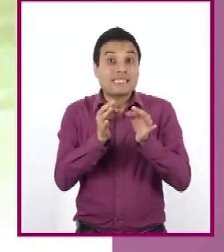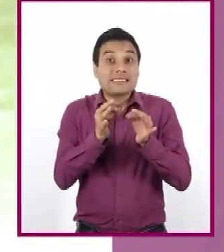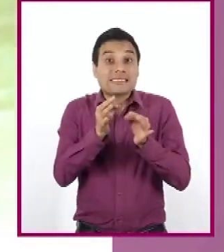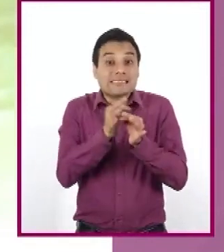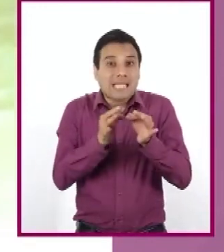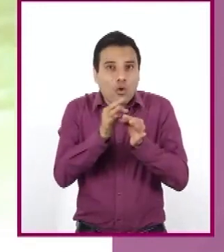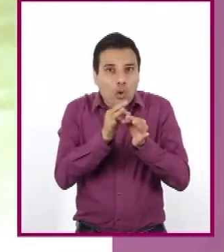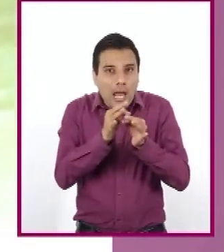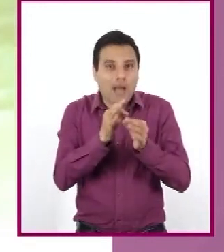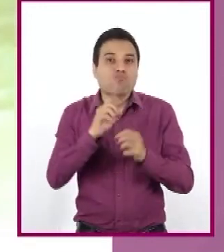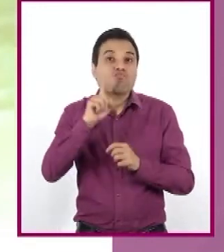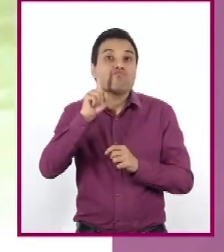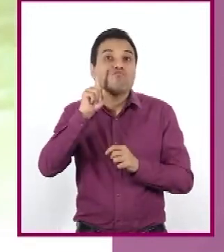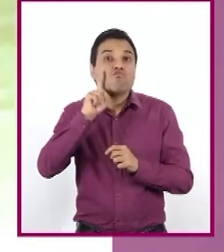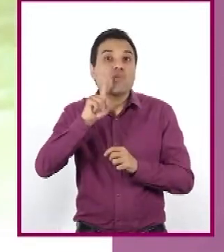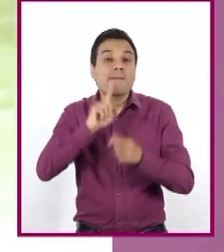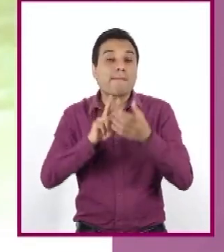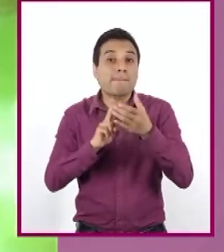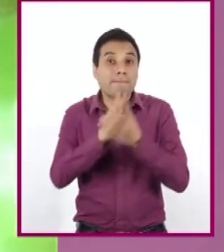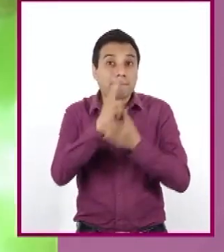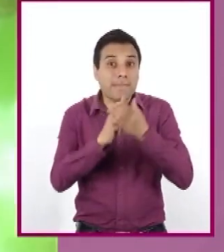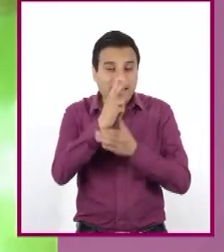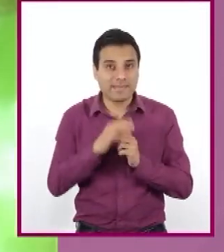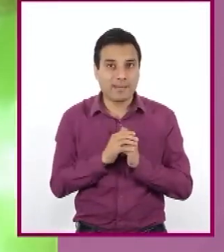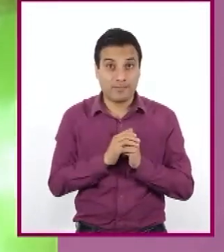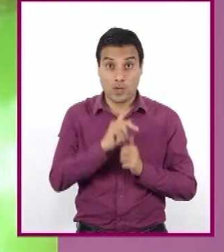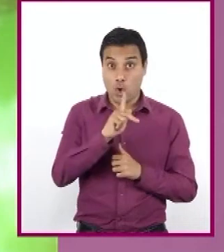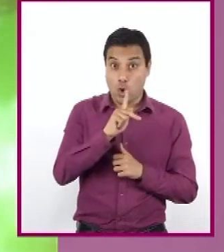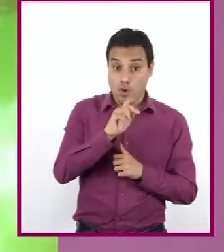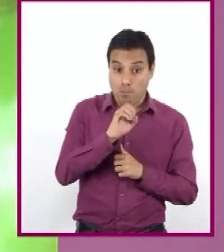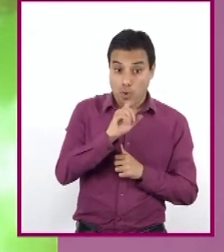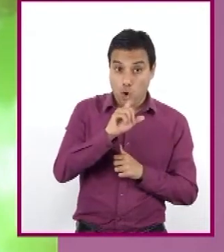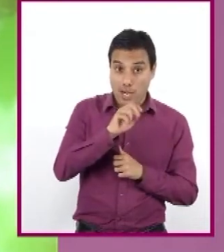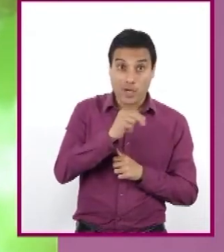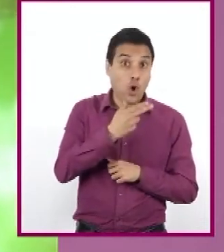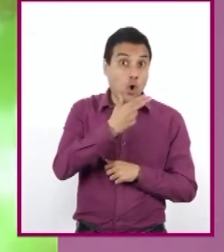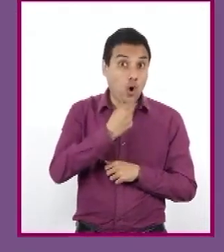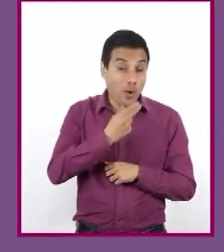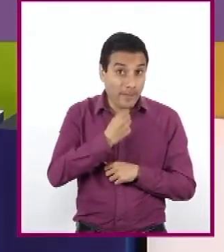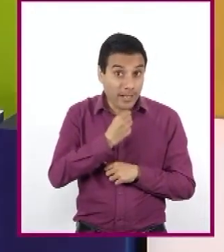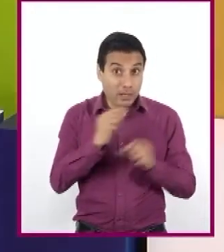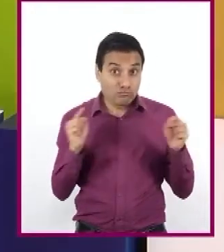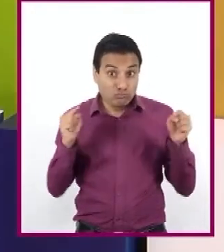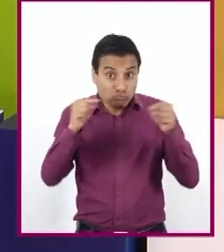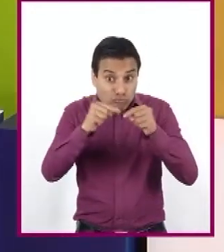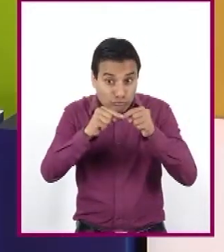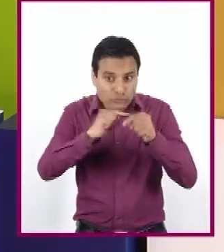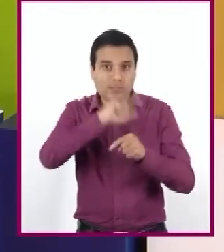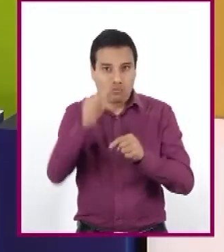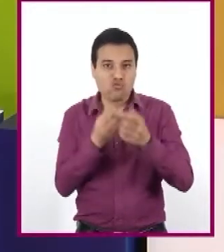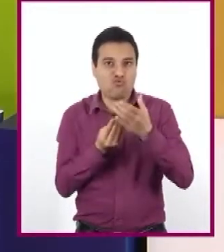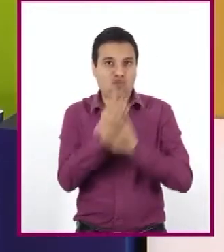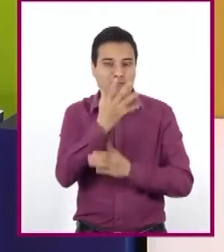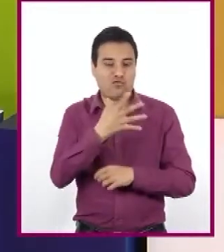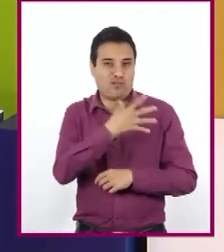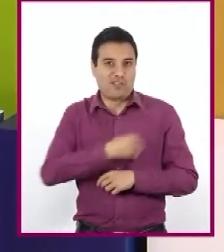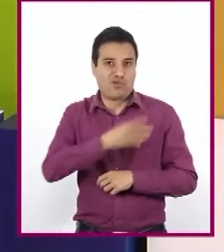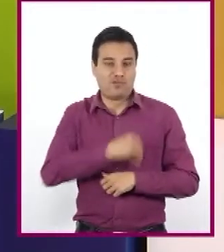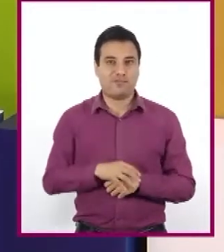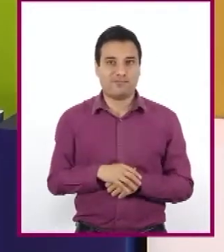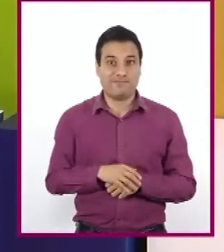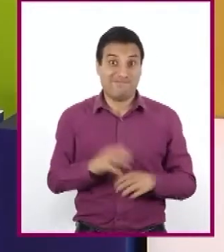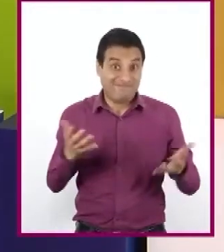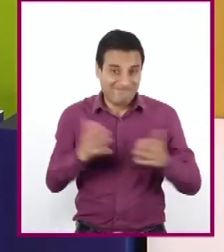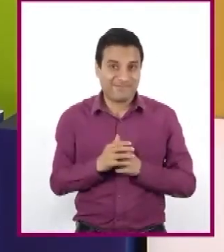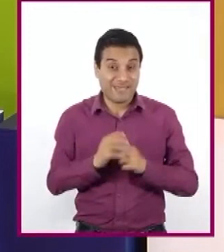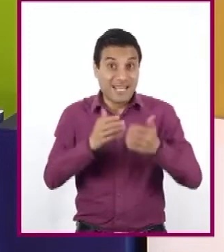gameto femenino, que al complementarse con el polen dará origen a un nuevo organismo. Cabe mencionar que en la reproducción